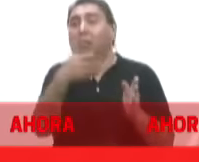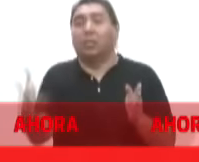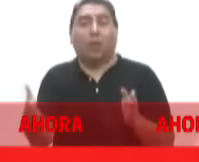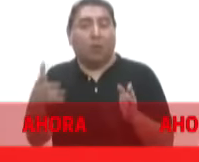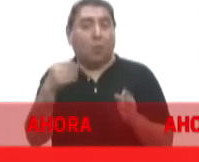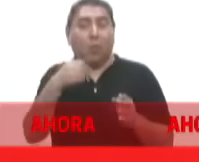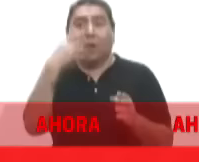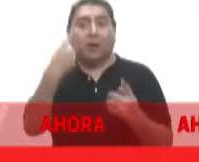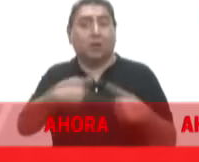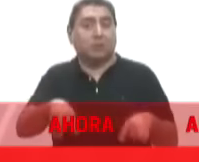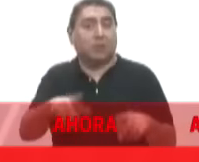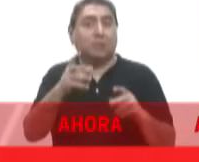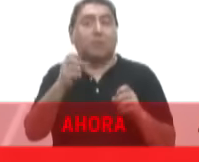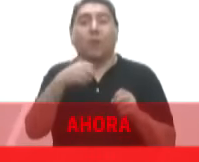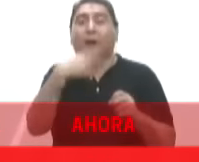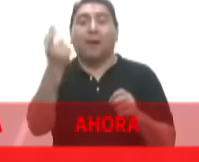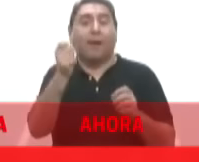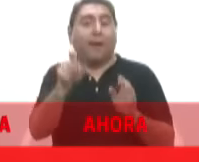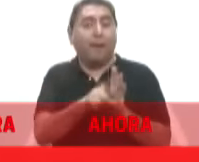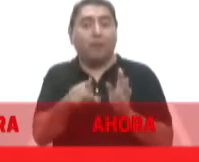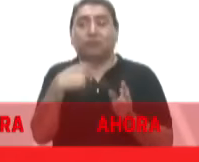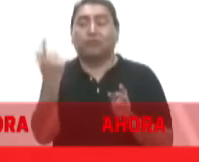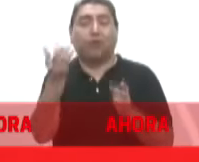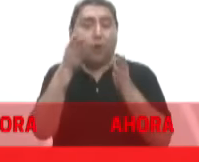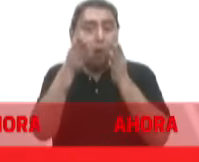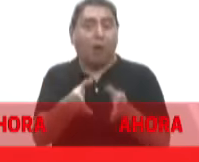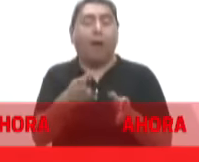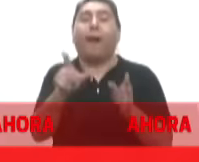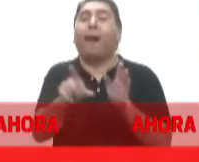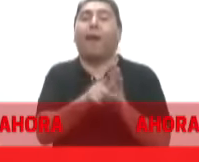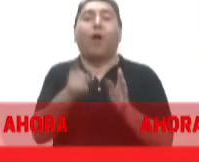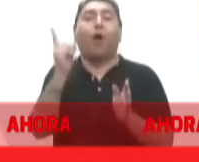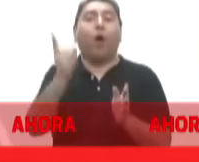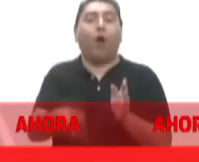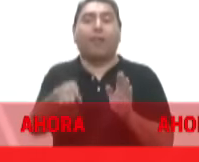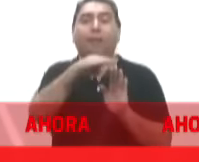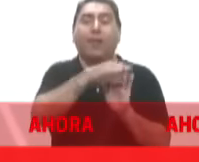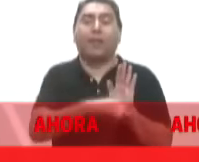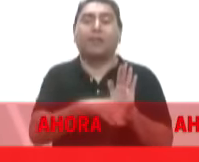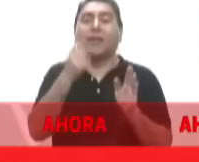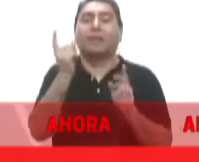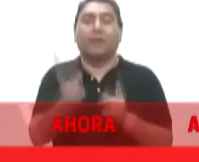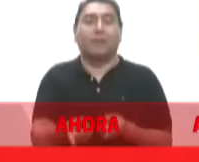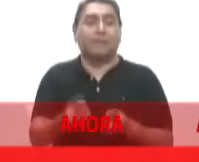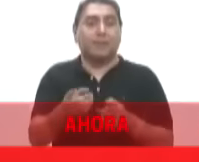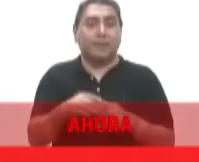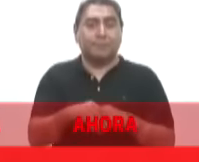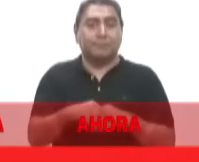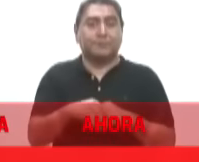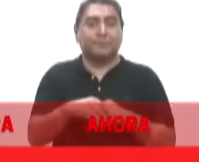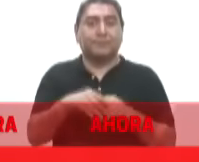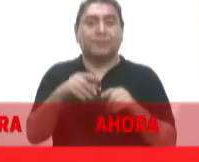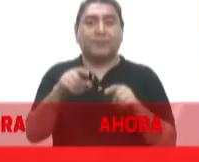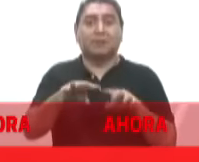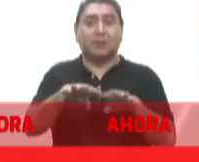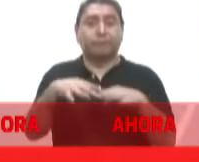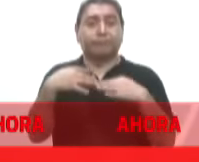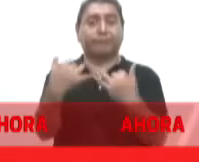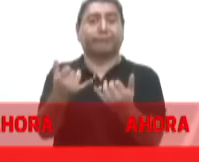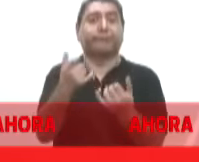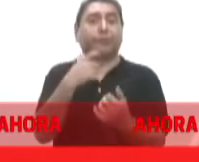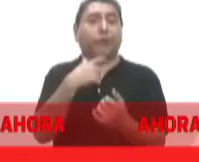cualquier ley, porque estamos tratando una ley que ya tiene orden del día y que esta bancada no está dispuesta